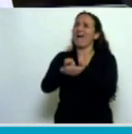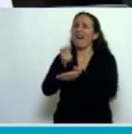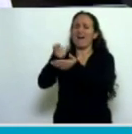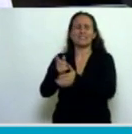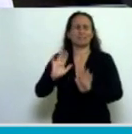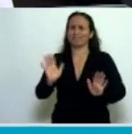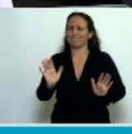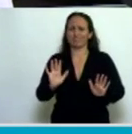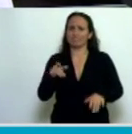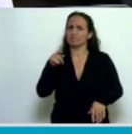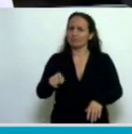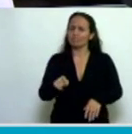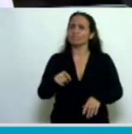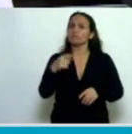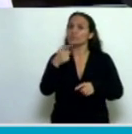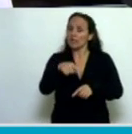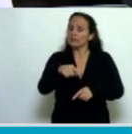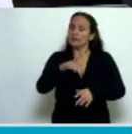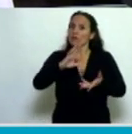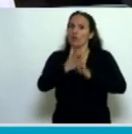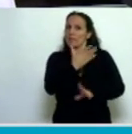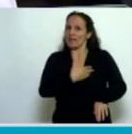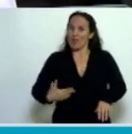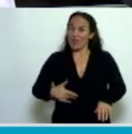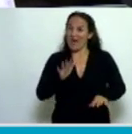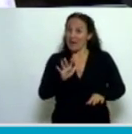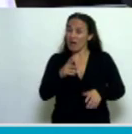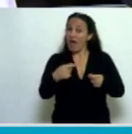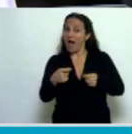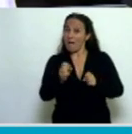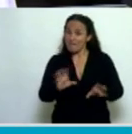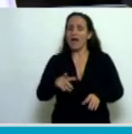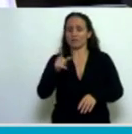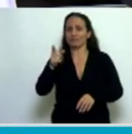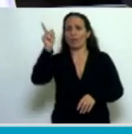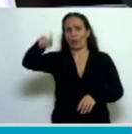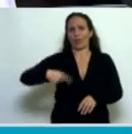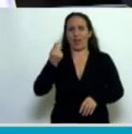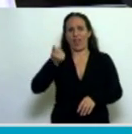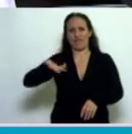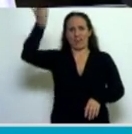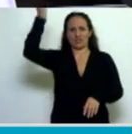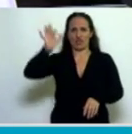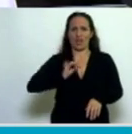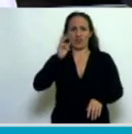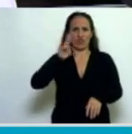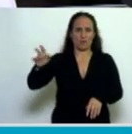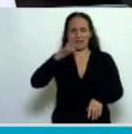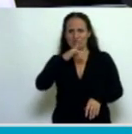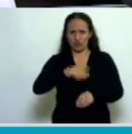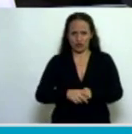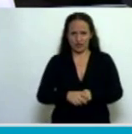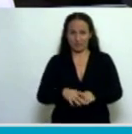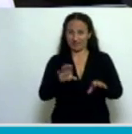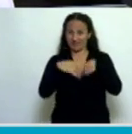La indisciplina fiscal de este gobierno generó casi un 40% de inflación en el año 2014, casi